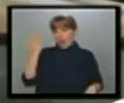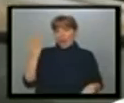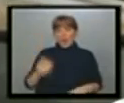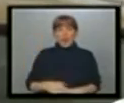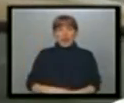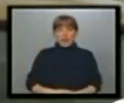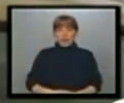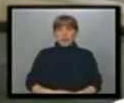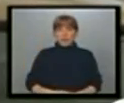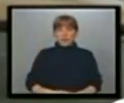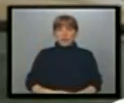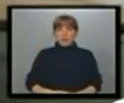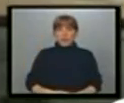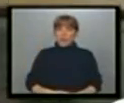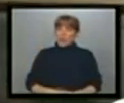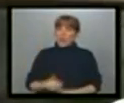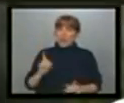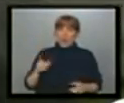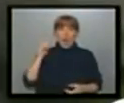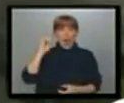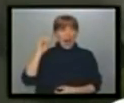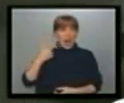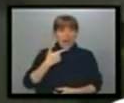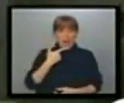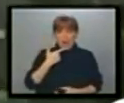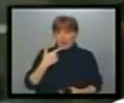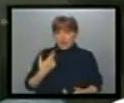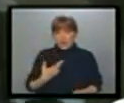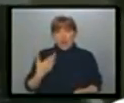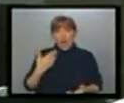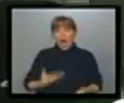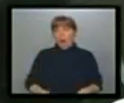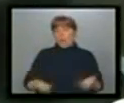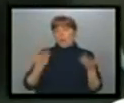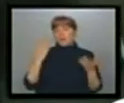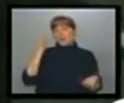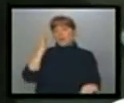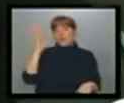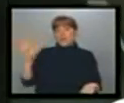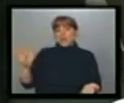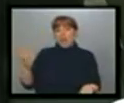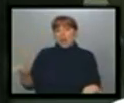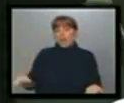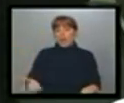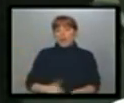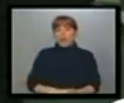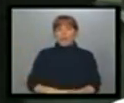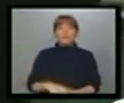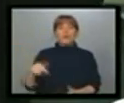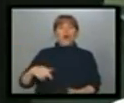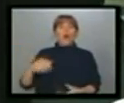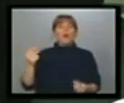100% es un aumento demasiado grande en este caso. ¿Hoy por qué consta el 7,50 el gas?